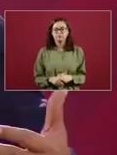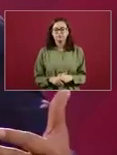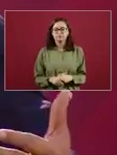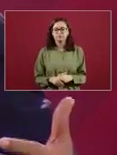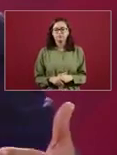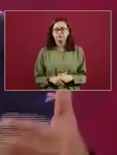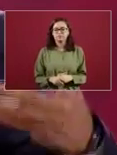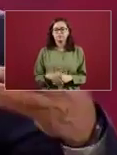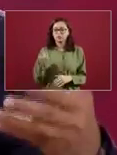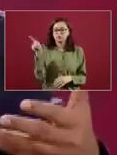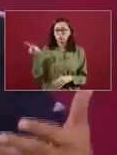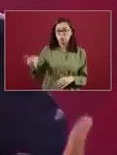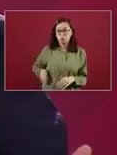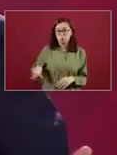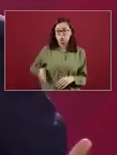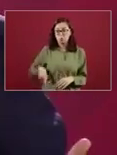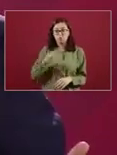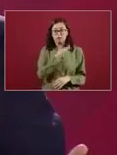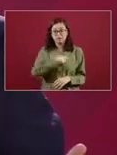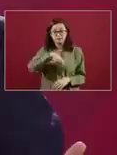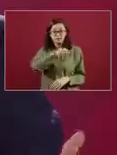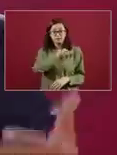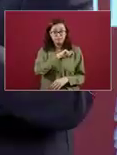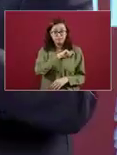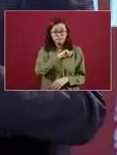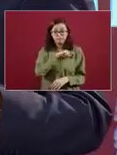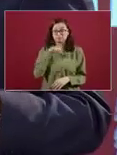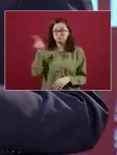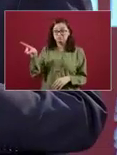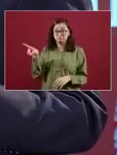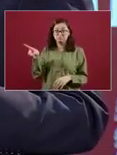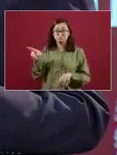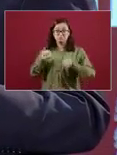el gobierno español da a conocer un boletín